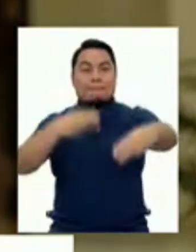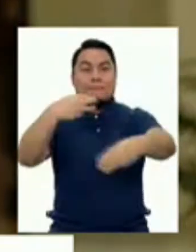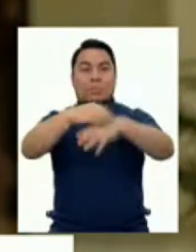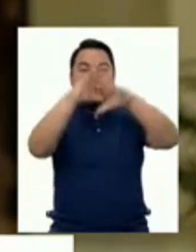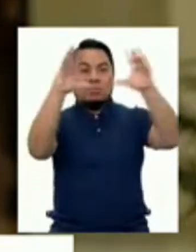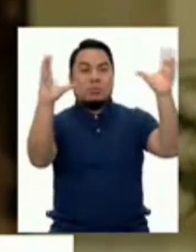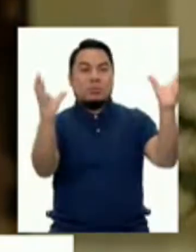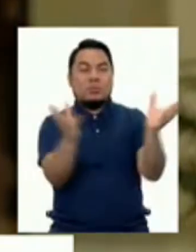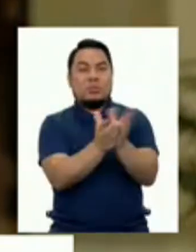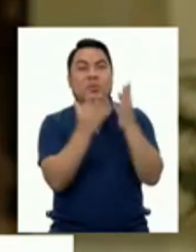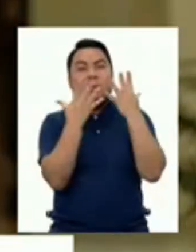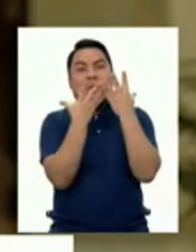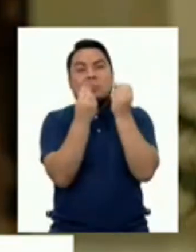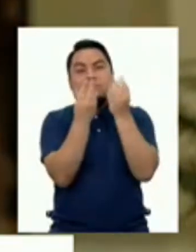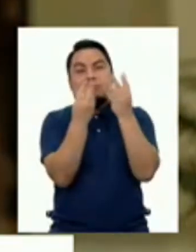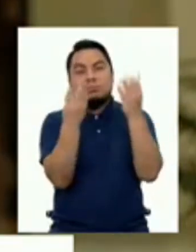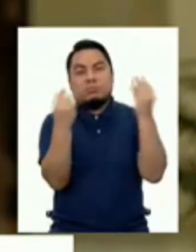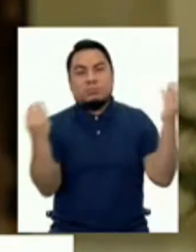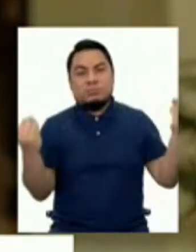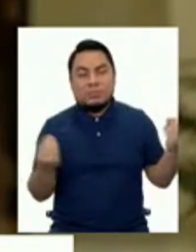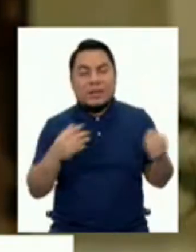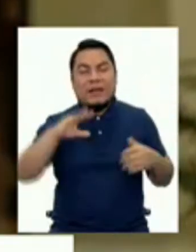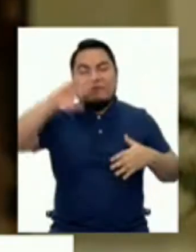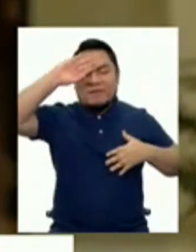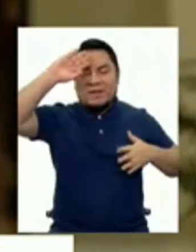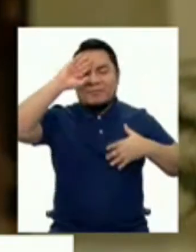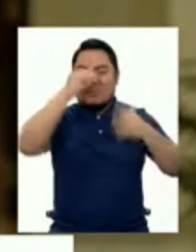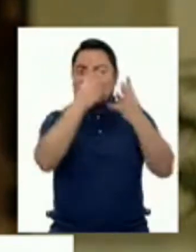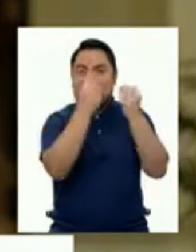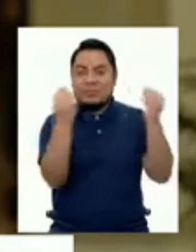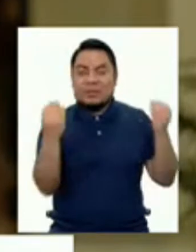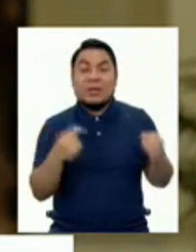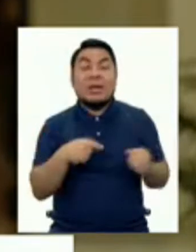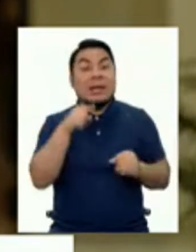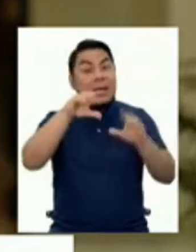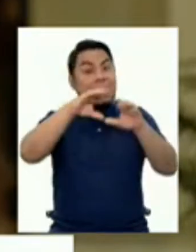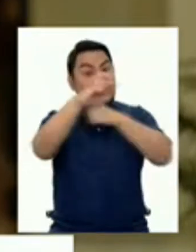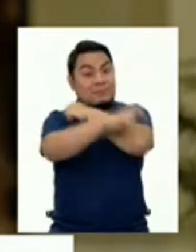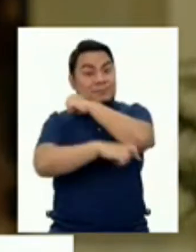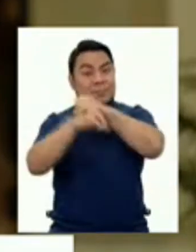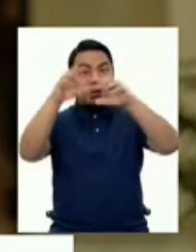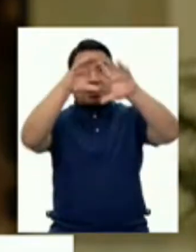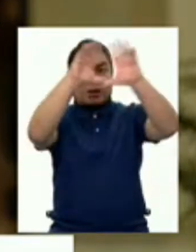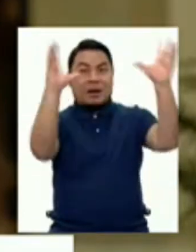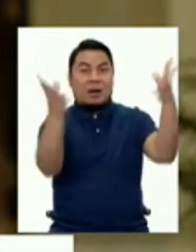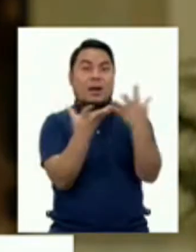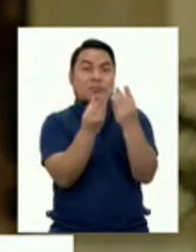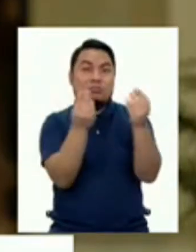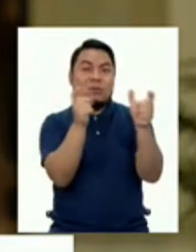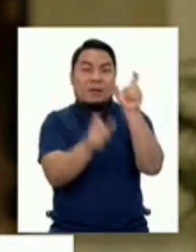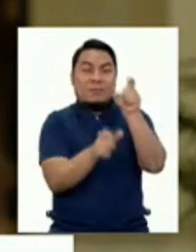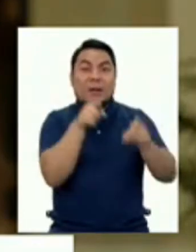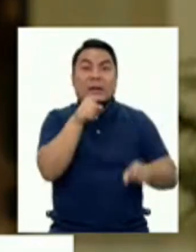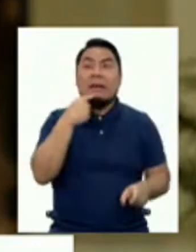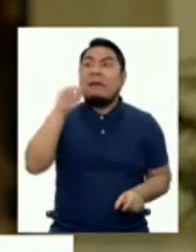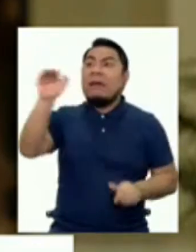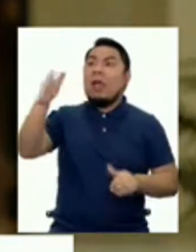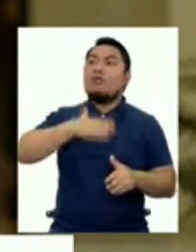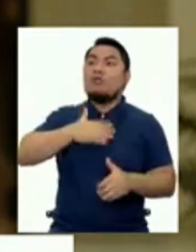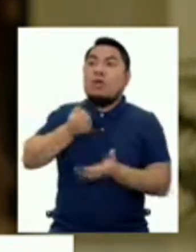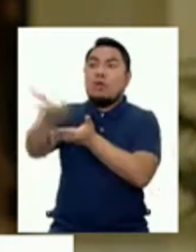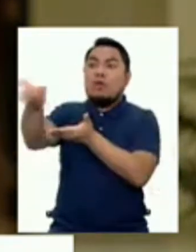mundial de varios miles de millones de personas, la demanda va a